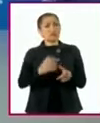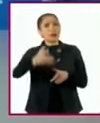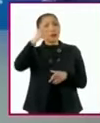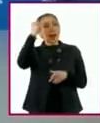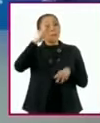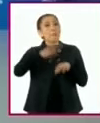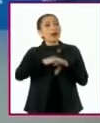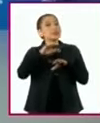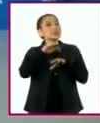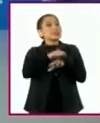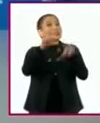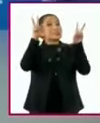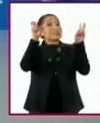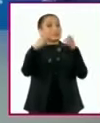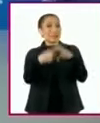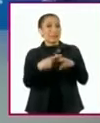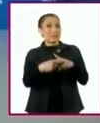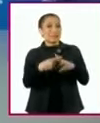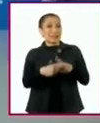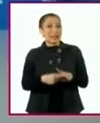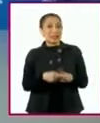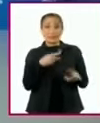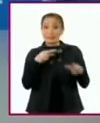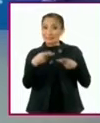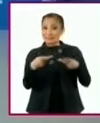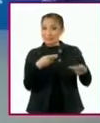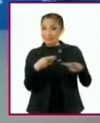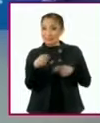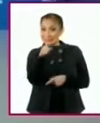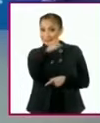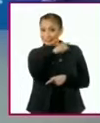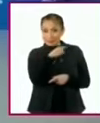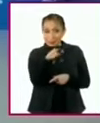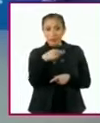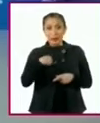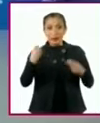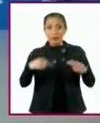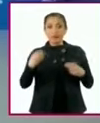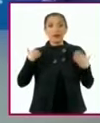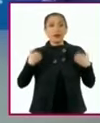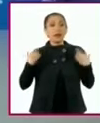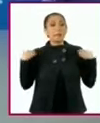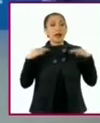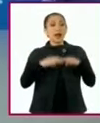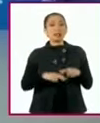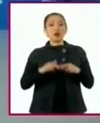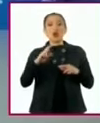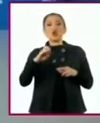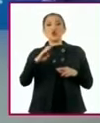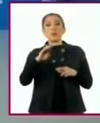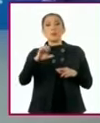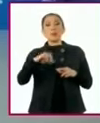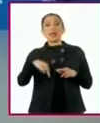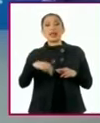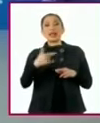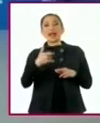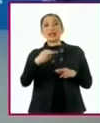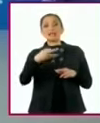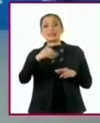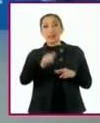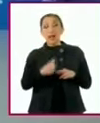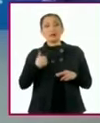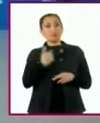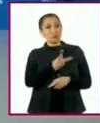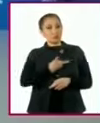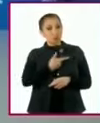más acerca de las matemáticas. ¡Prepárense! Soy el profesor Rubén García Madero y será un gusto para mí